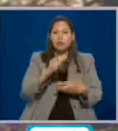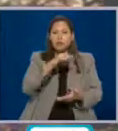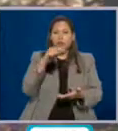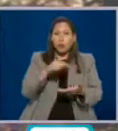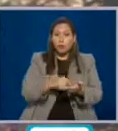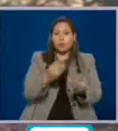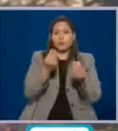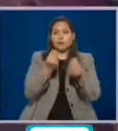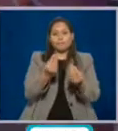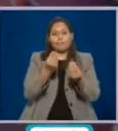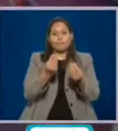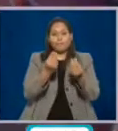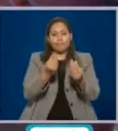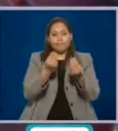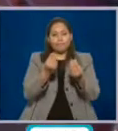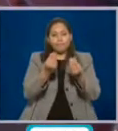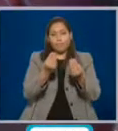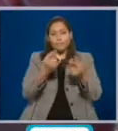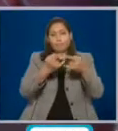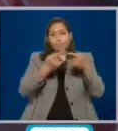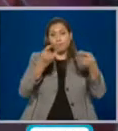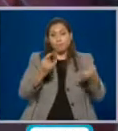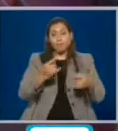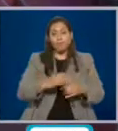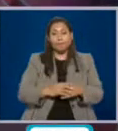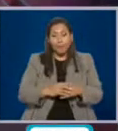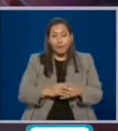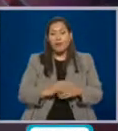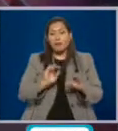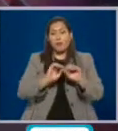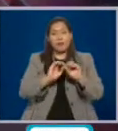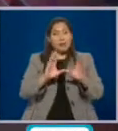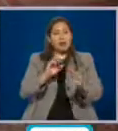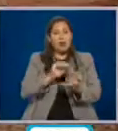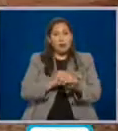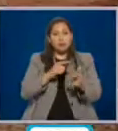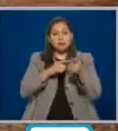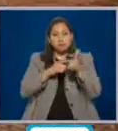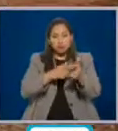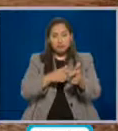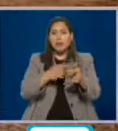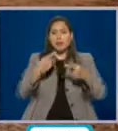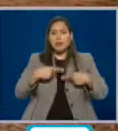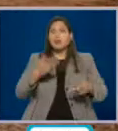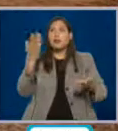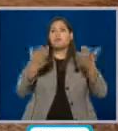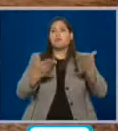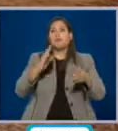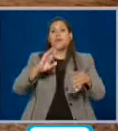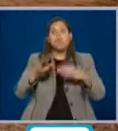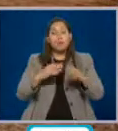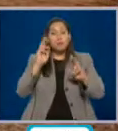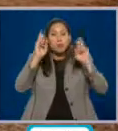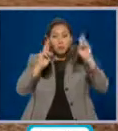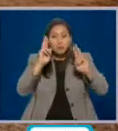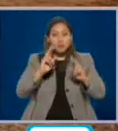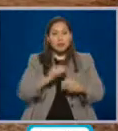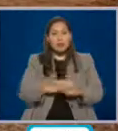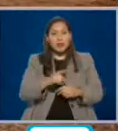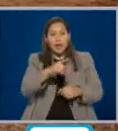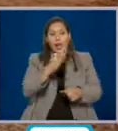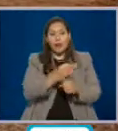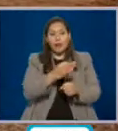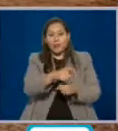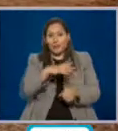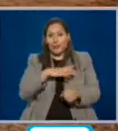con muchísima historia. Sí, el y que cual hay definitivamente sigue recibiendo gente de todo el mundo. No hay persona que, Mira, no, así está.